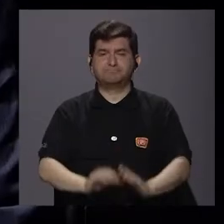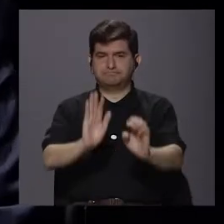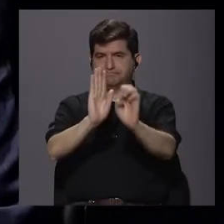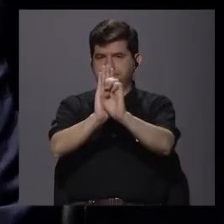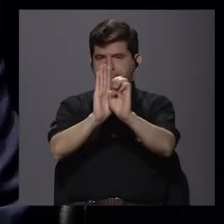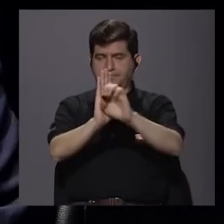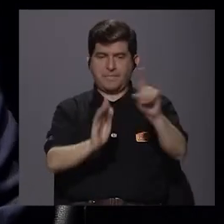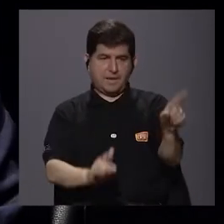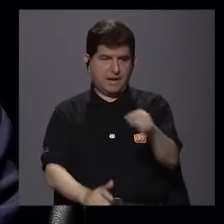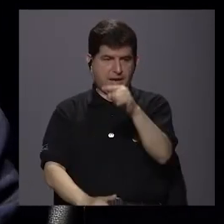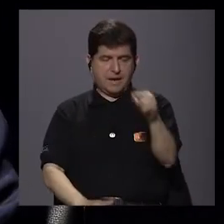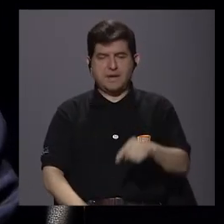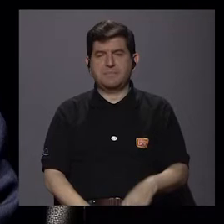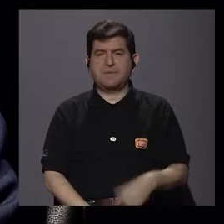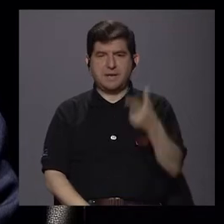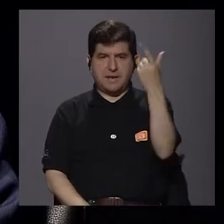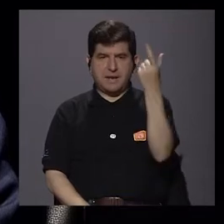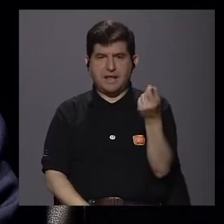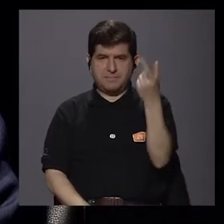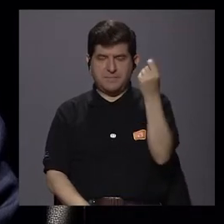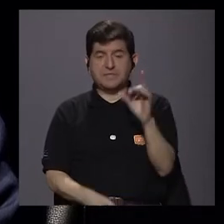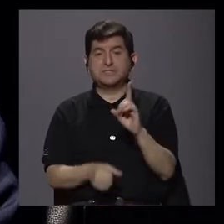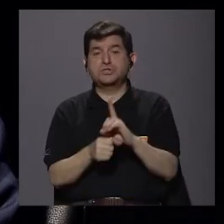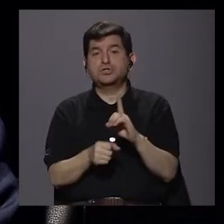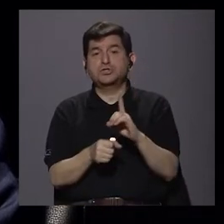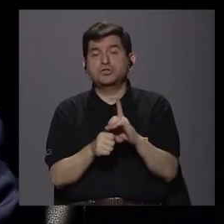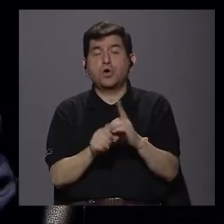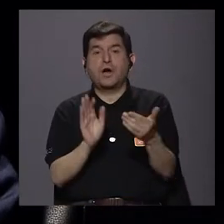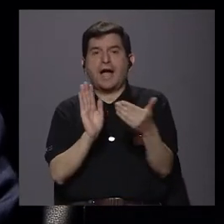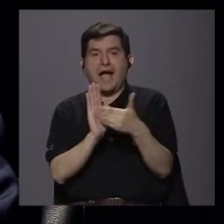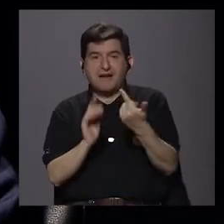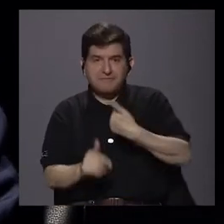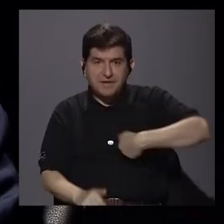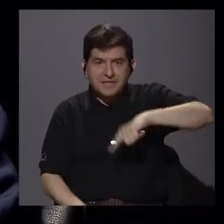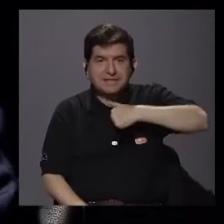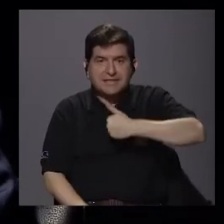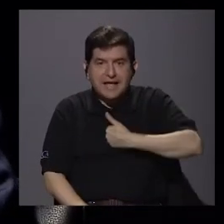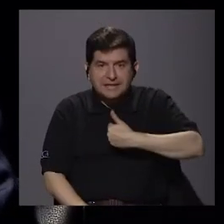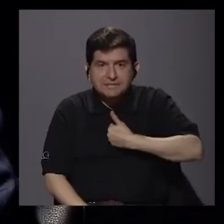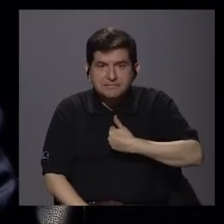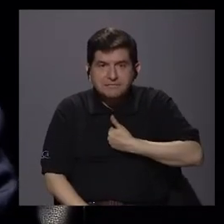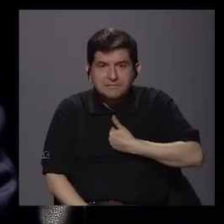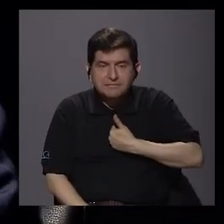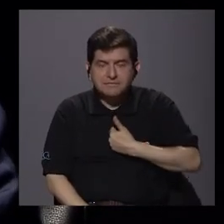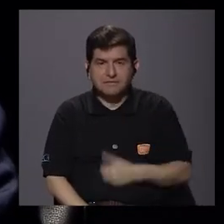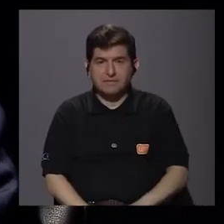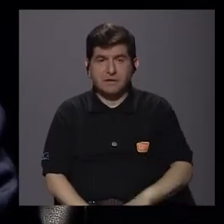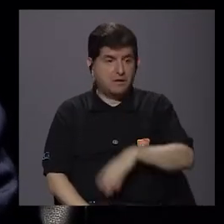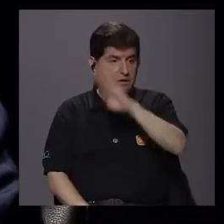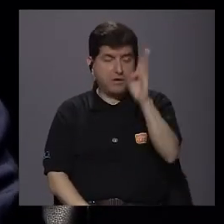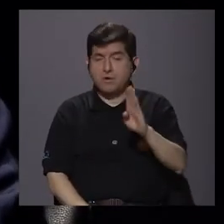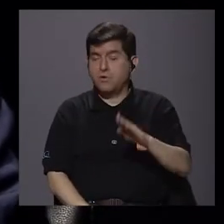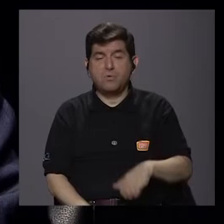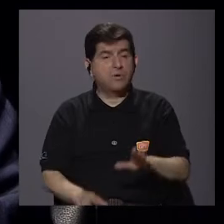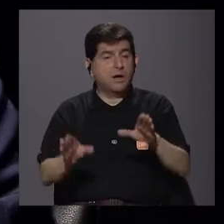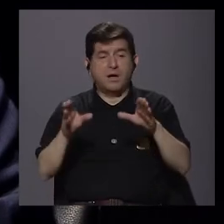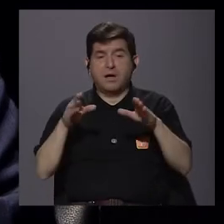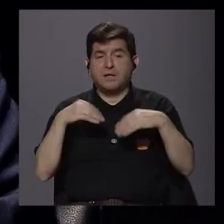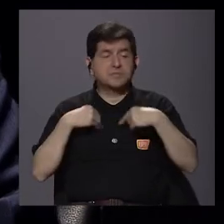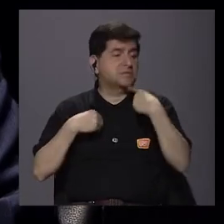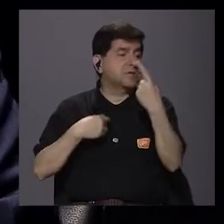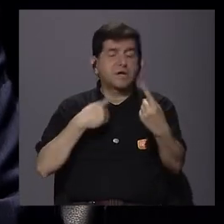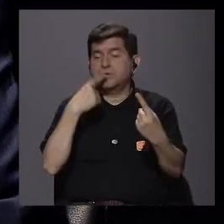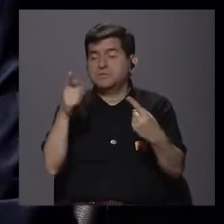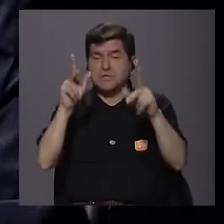por ejemplo eliminamos las pensiones de los diputados afectándonos nosotros mismos es algo que nunca se reconoce